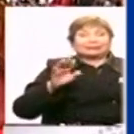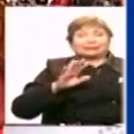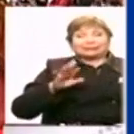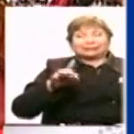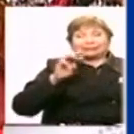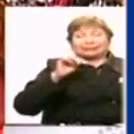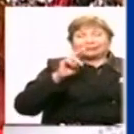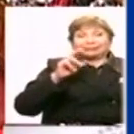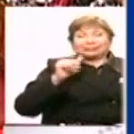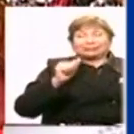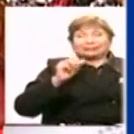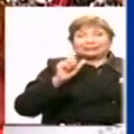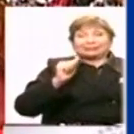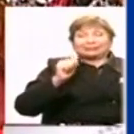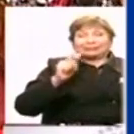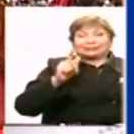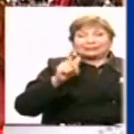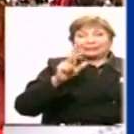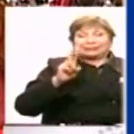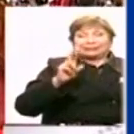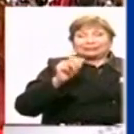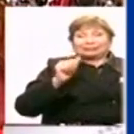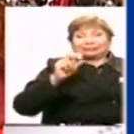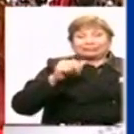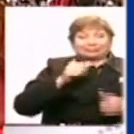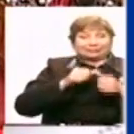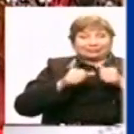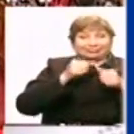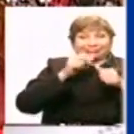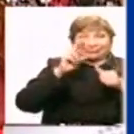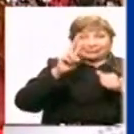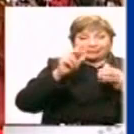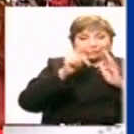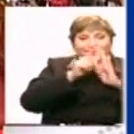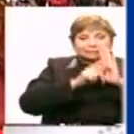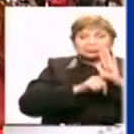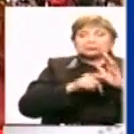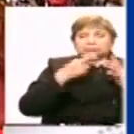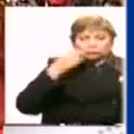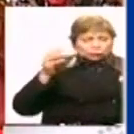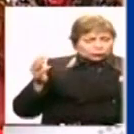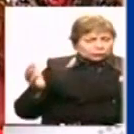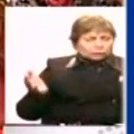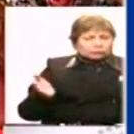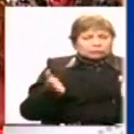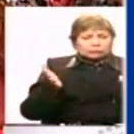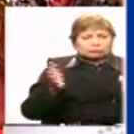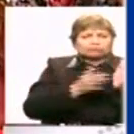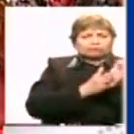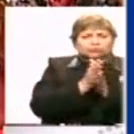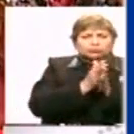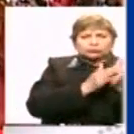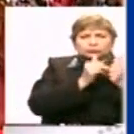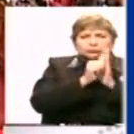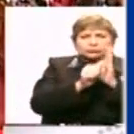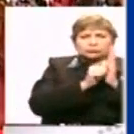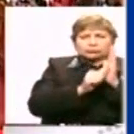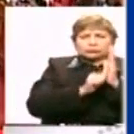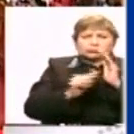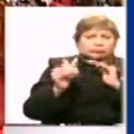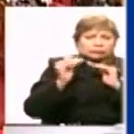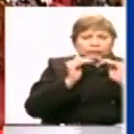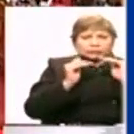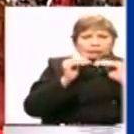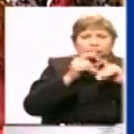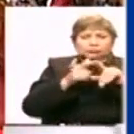con un cambio que amerita este bicentenario. Un cambio que no solamente debe de centrarse en un